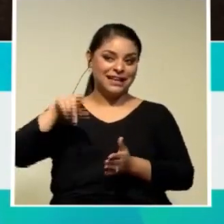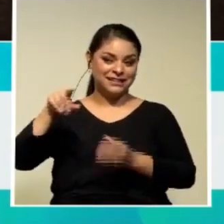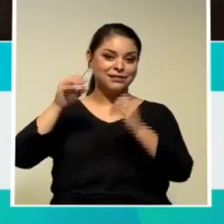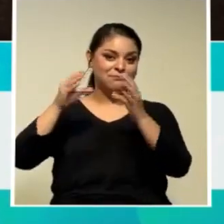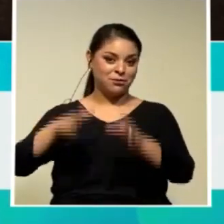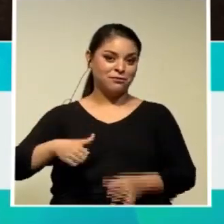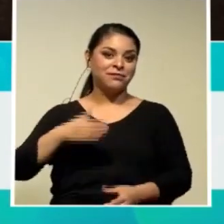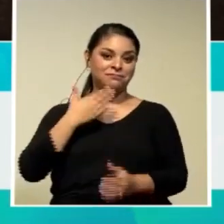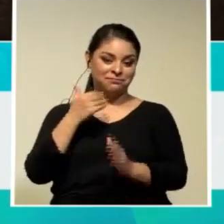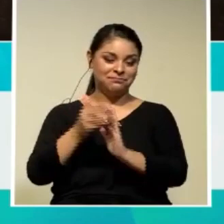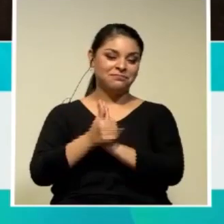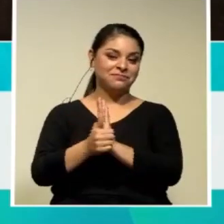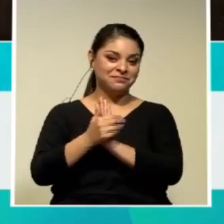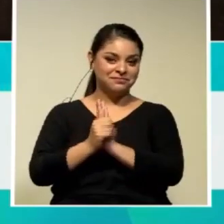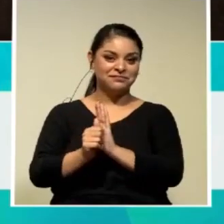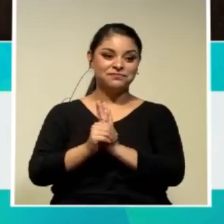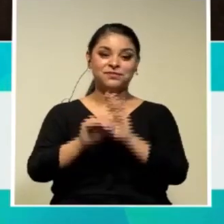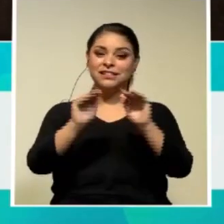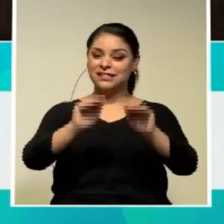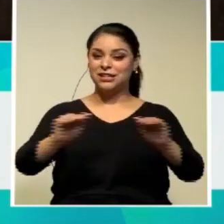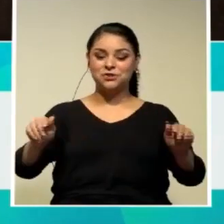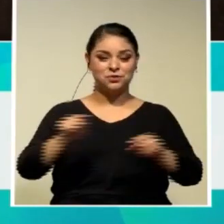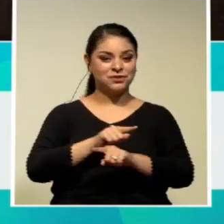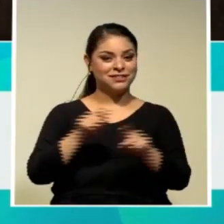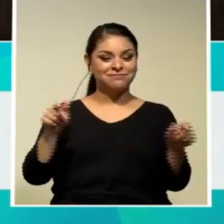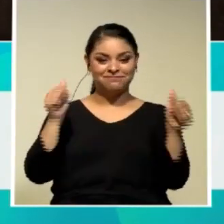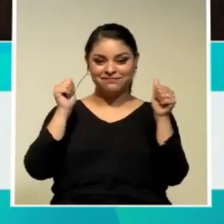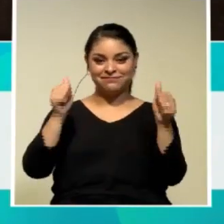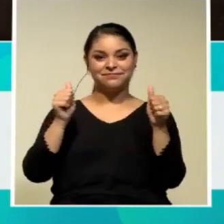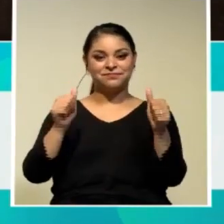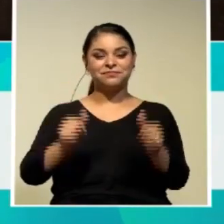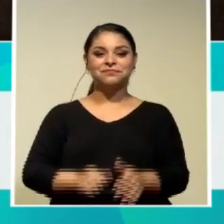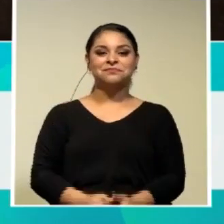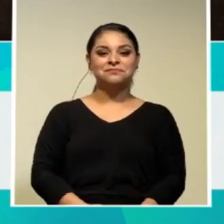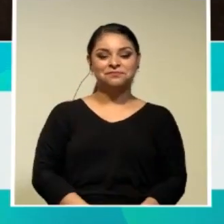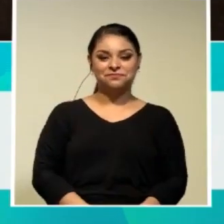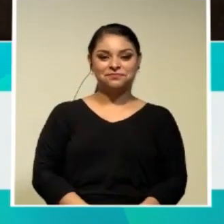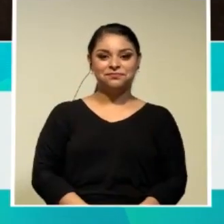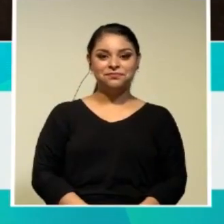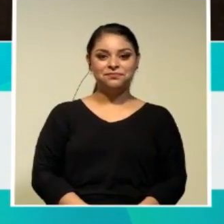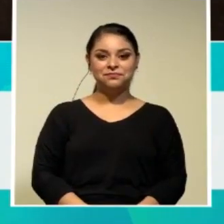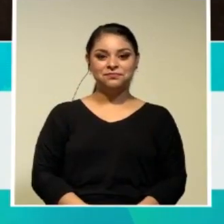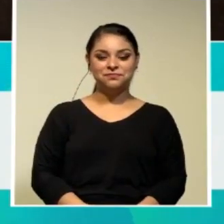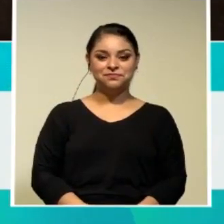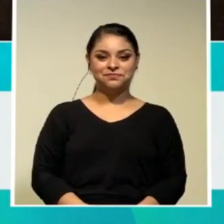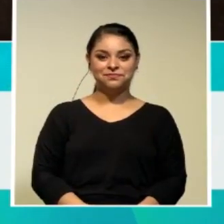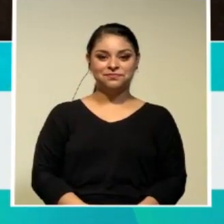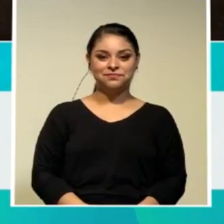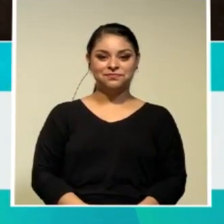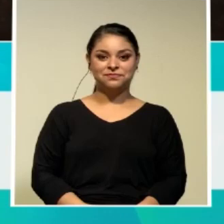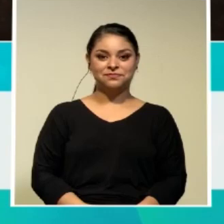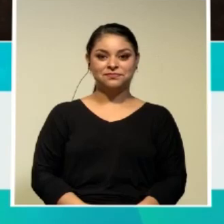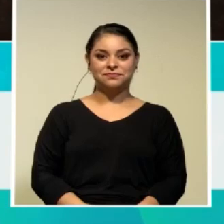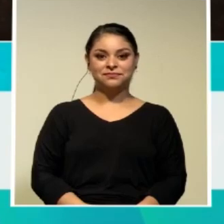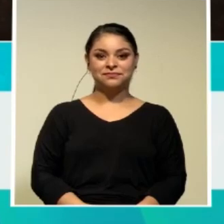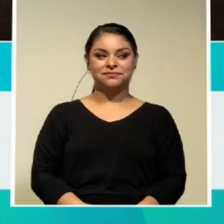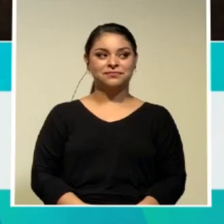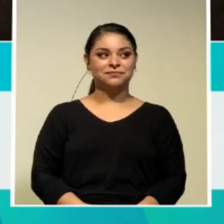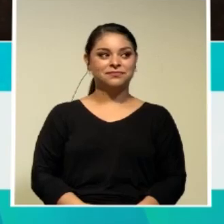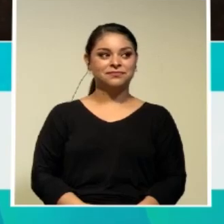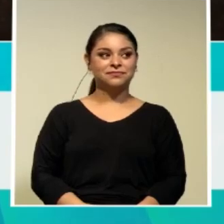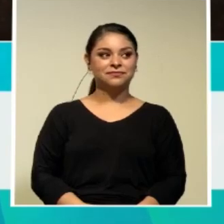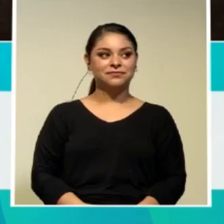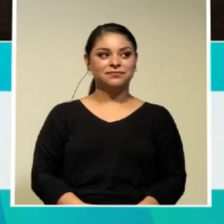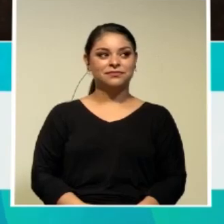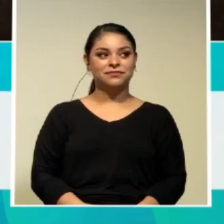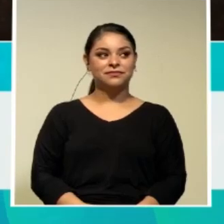no, carguísima. No, y esos niños y niñas. En la vida. Ok. Listo. Muy bien, acomódense, que ya casi venimos otra vez. Sí, bueno, profe,